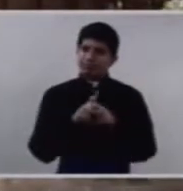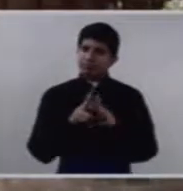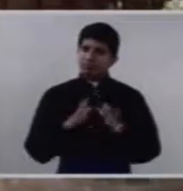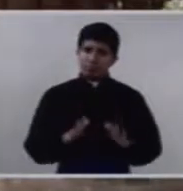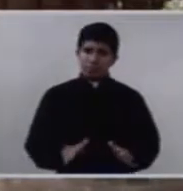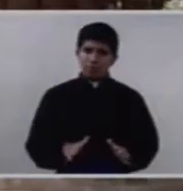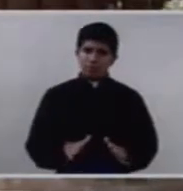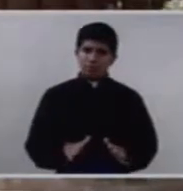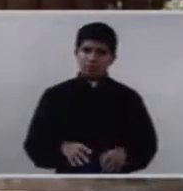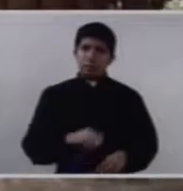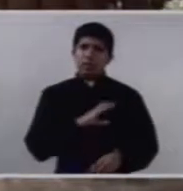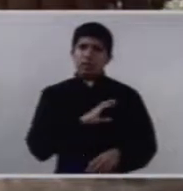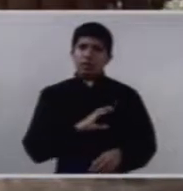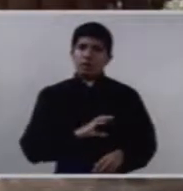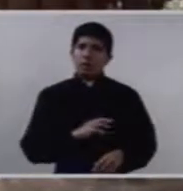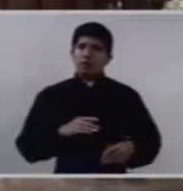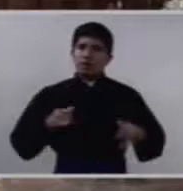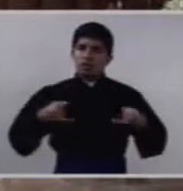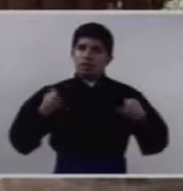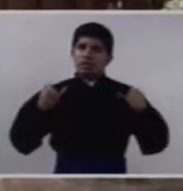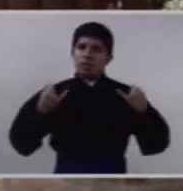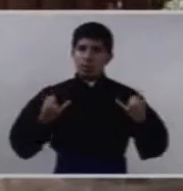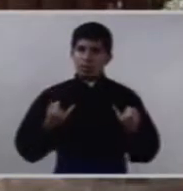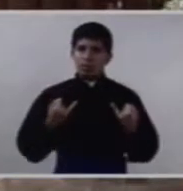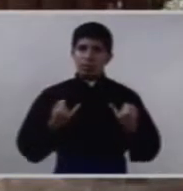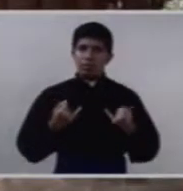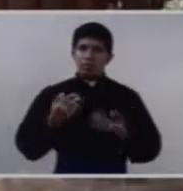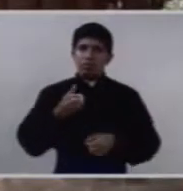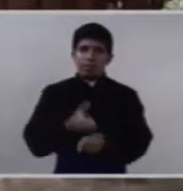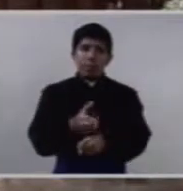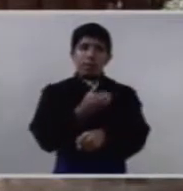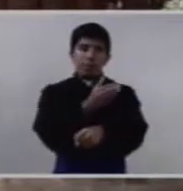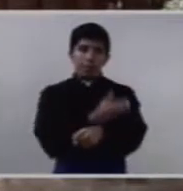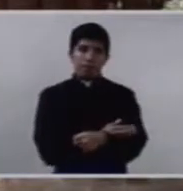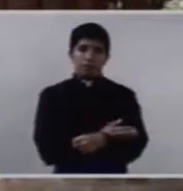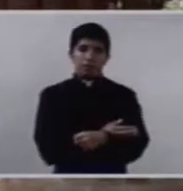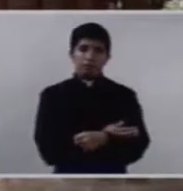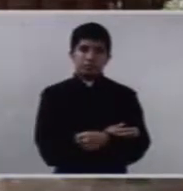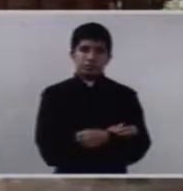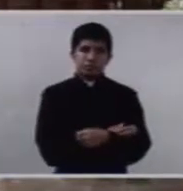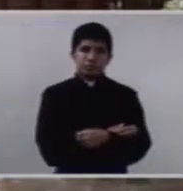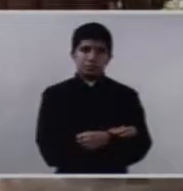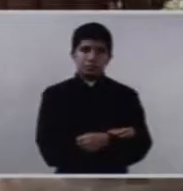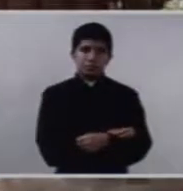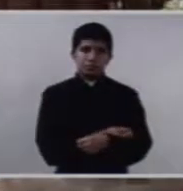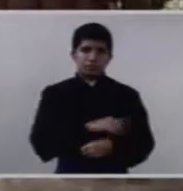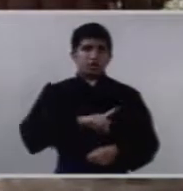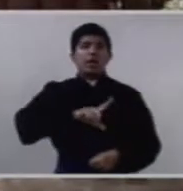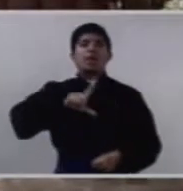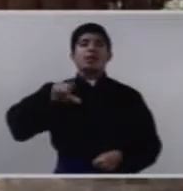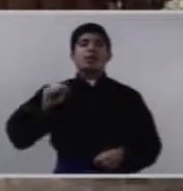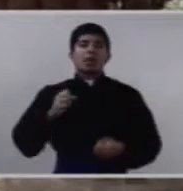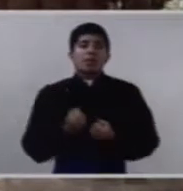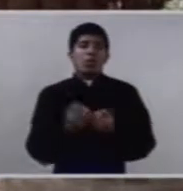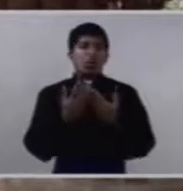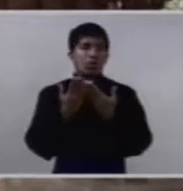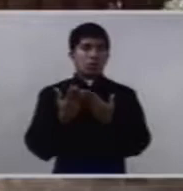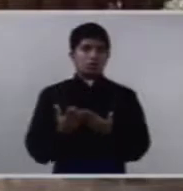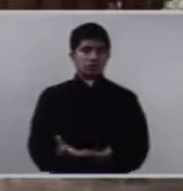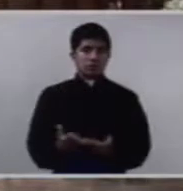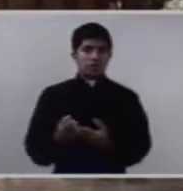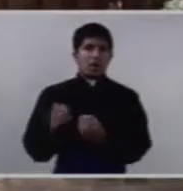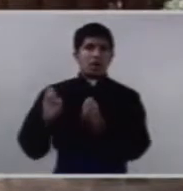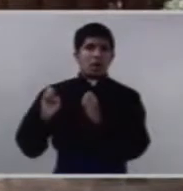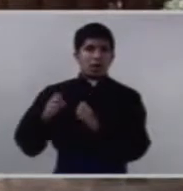Estimados jóvenes que nos acompañan y que posteriormente entregarán